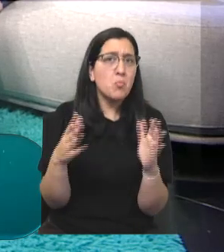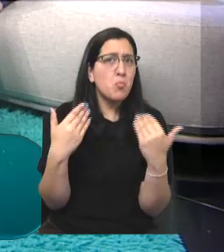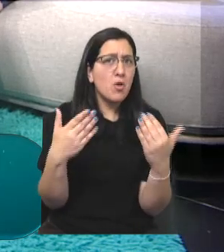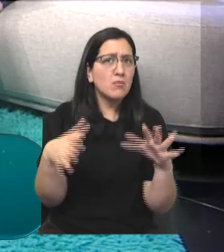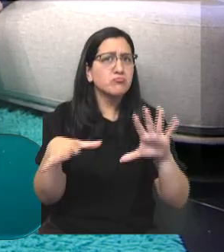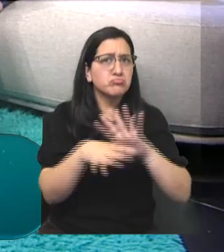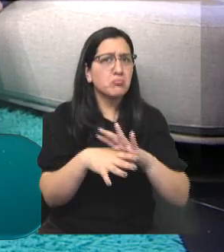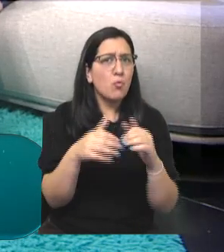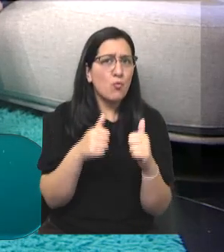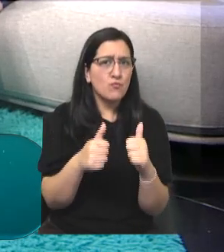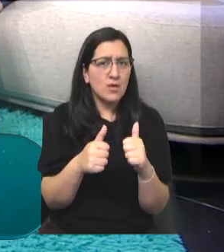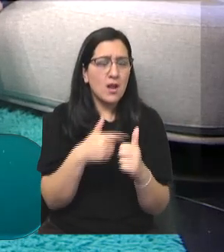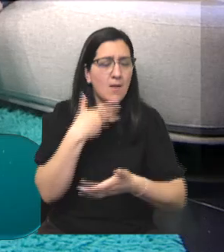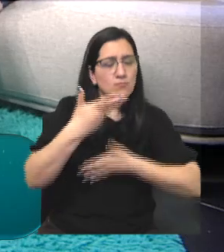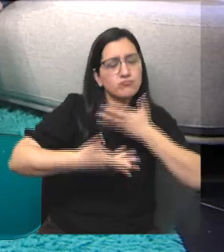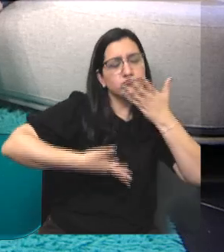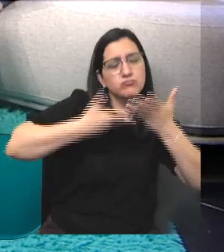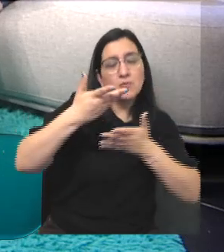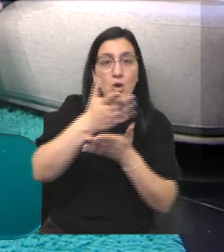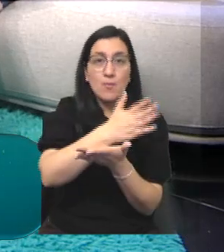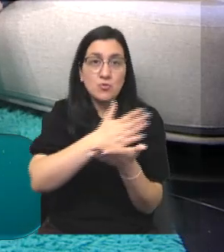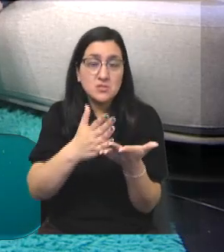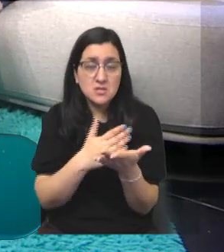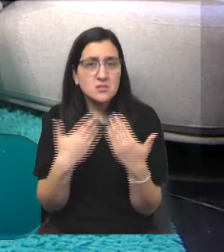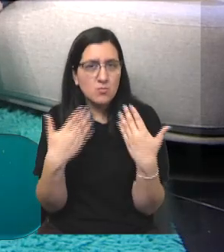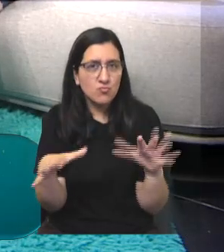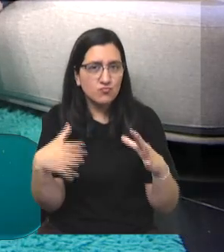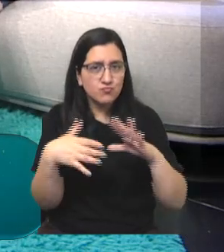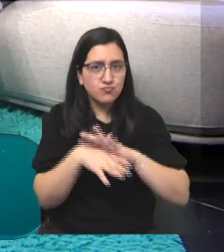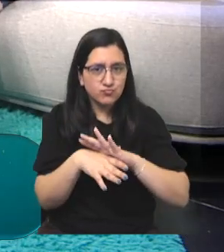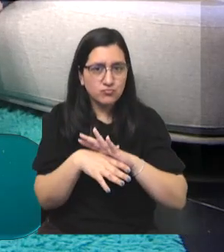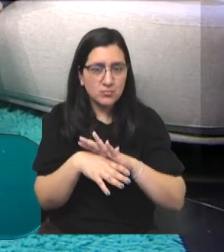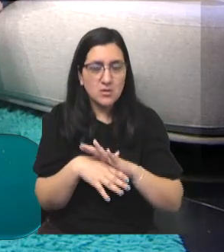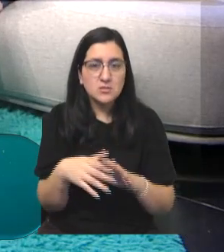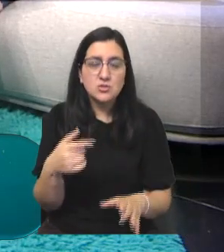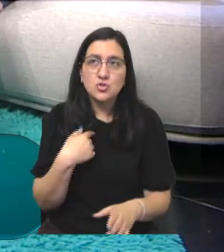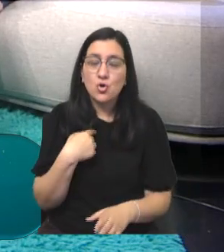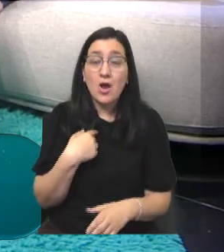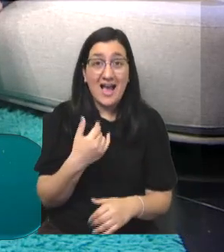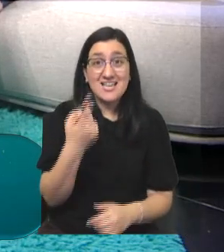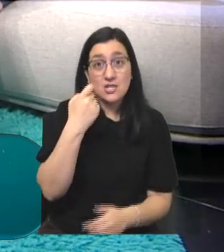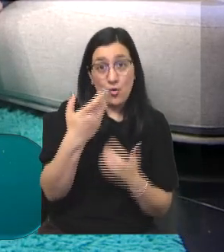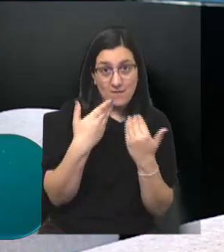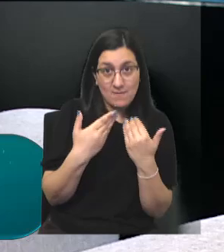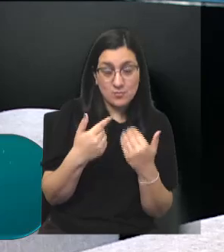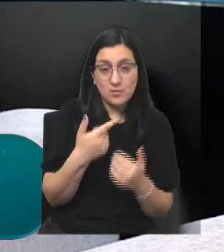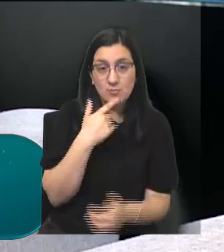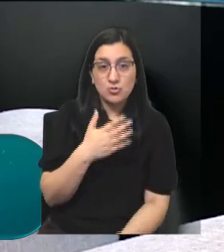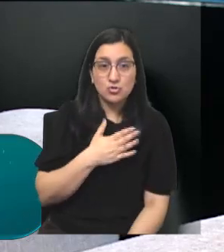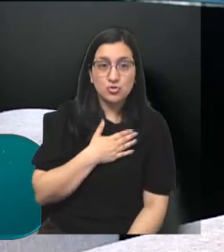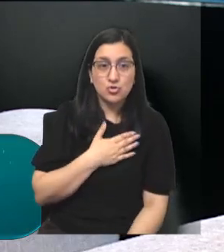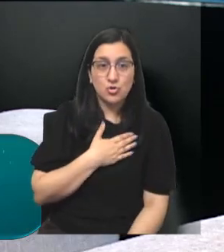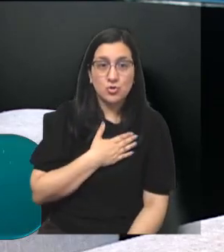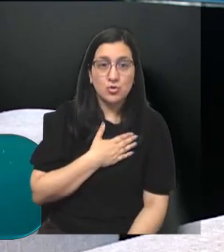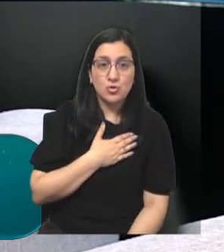poesía y la canción. Y yo, si reviso un poco para atrás, ayer lo hablábamos, por ejemplo, yo el disco